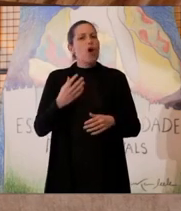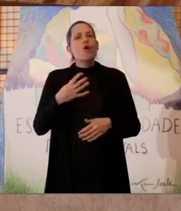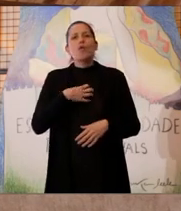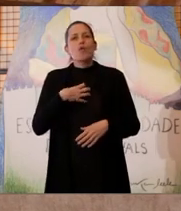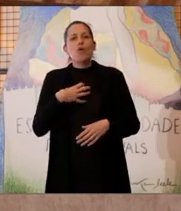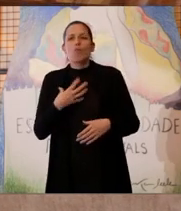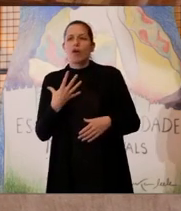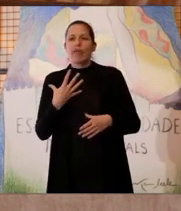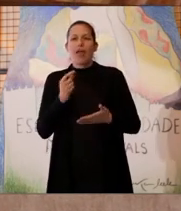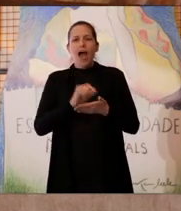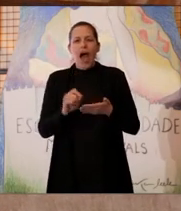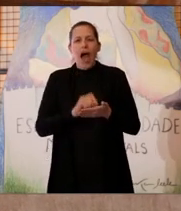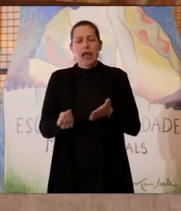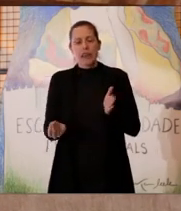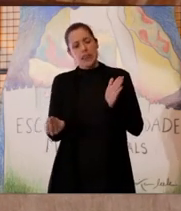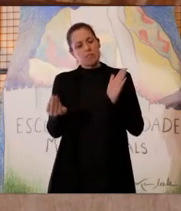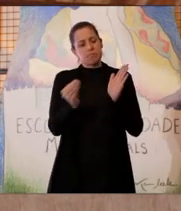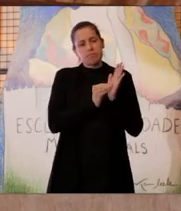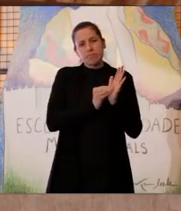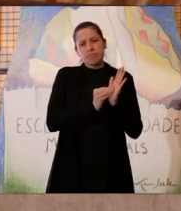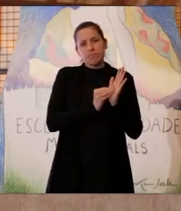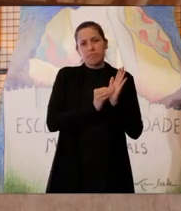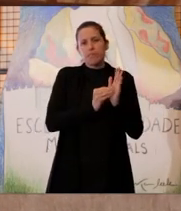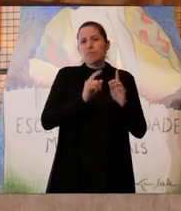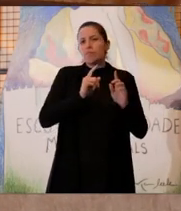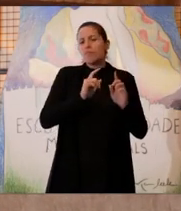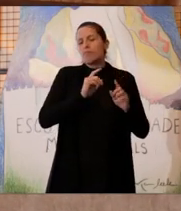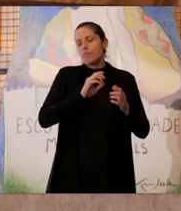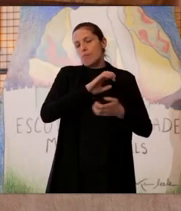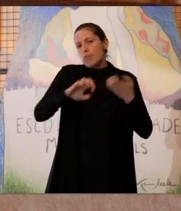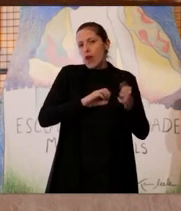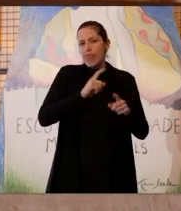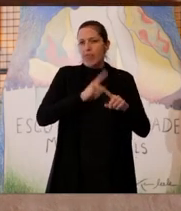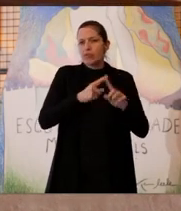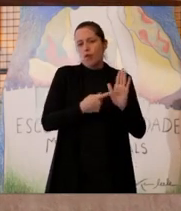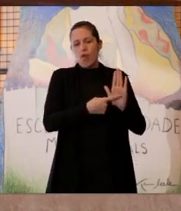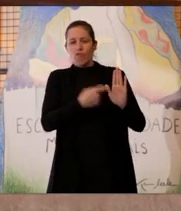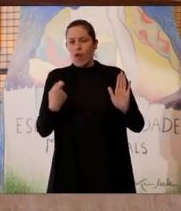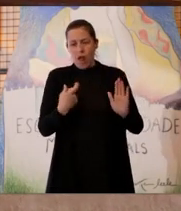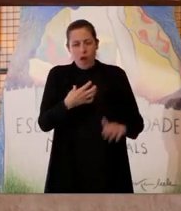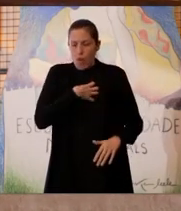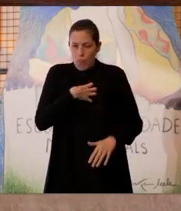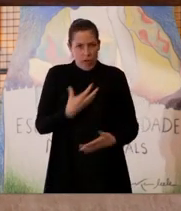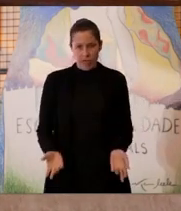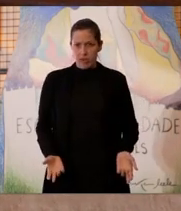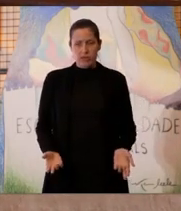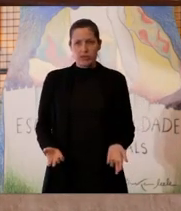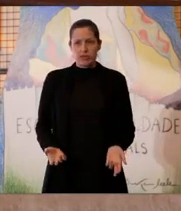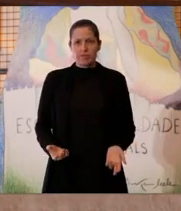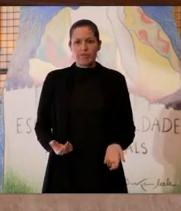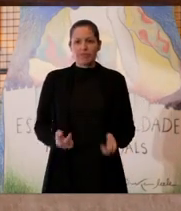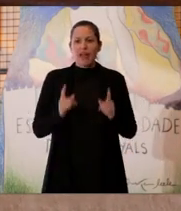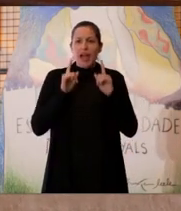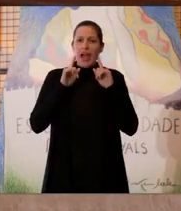denuncia la interpelación y la lucha contra la violencia sexual No hay agenda que pueda sustraerse a eso porque si una agenda